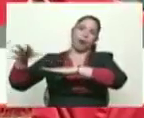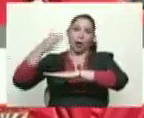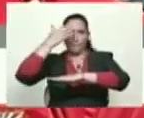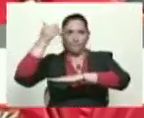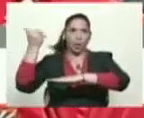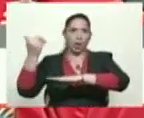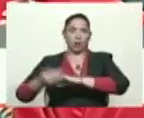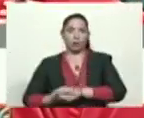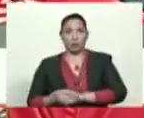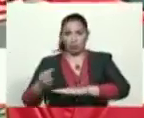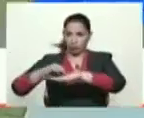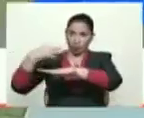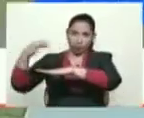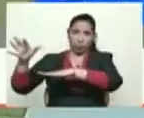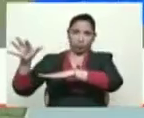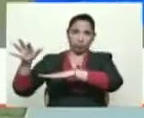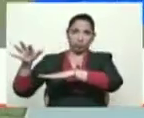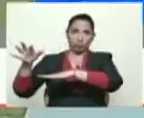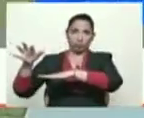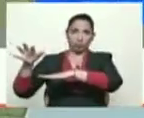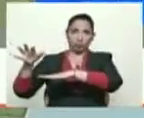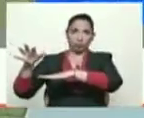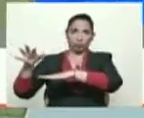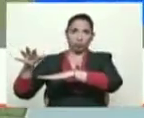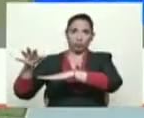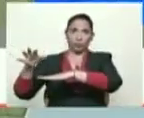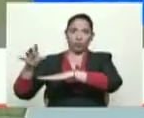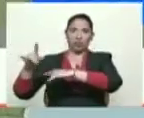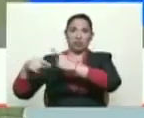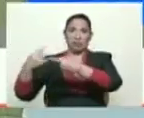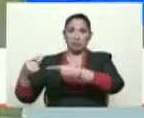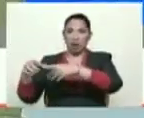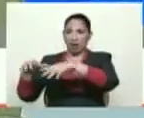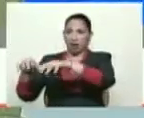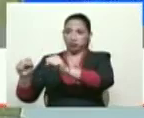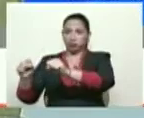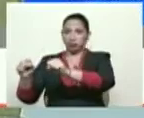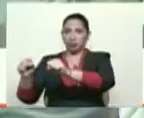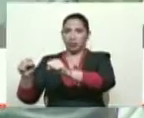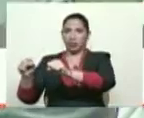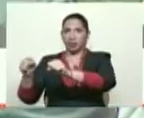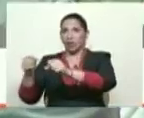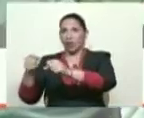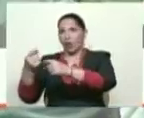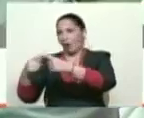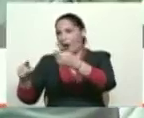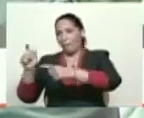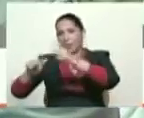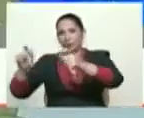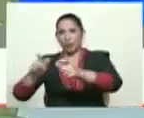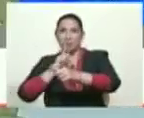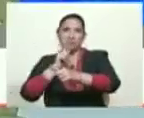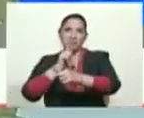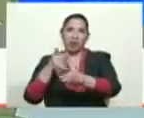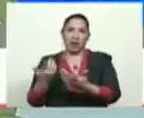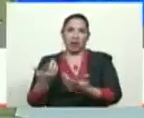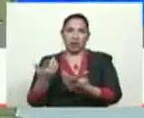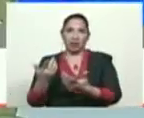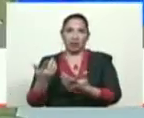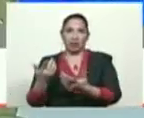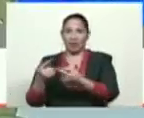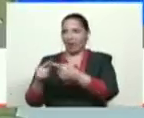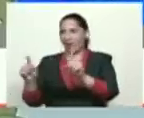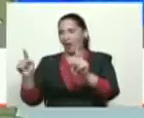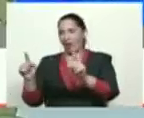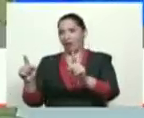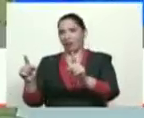si lo deja ahí a reveló lo toma el ocio vienen los ociosos y lo toman para otros